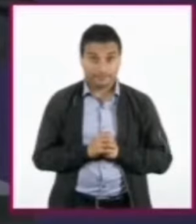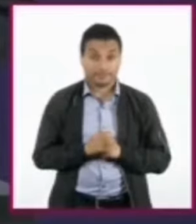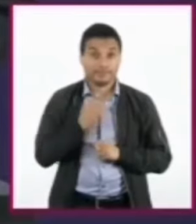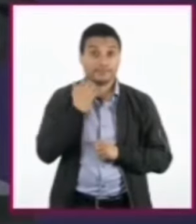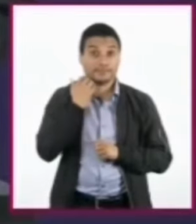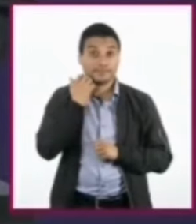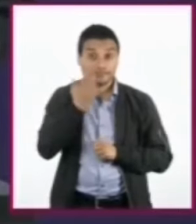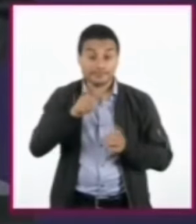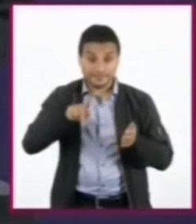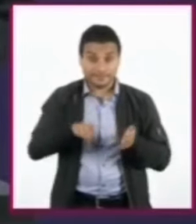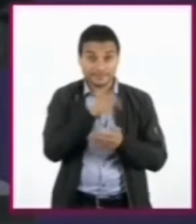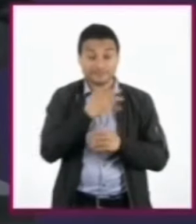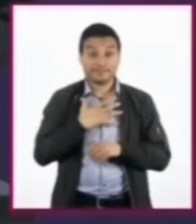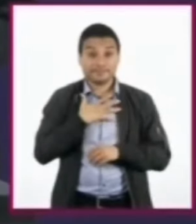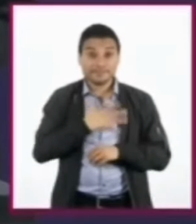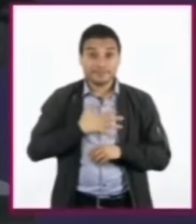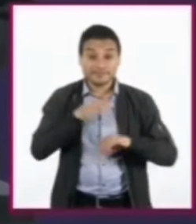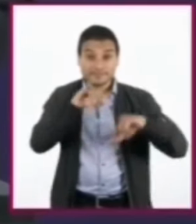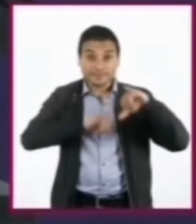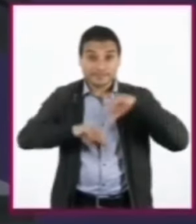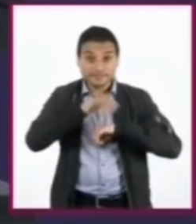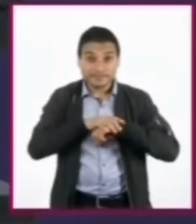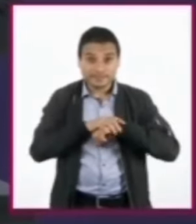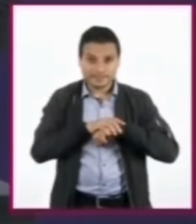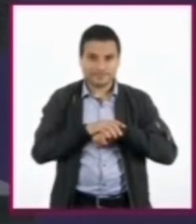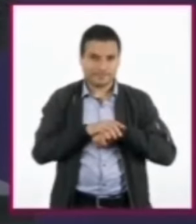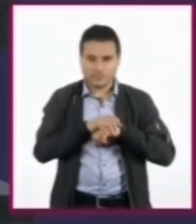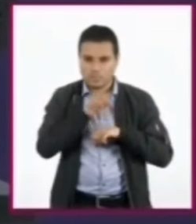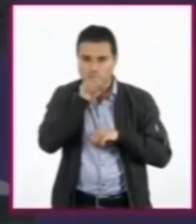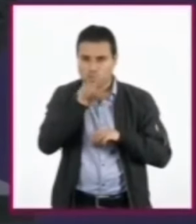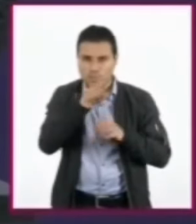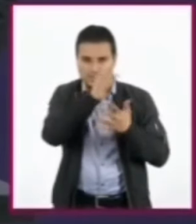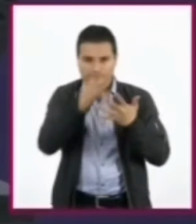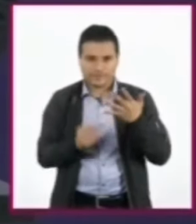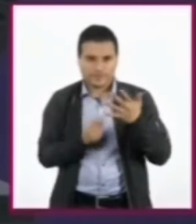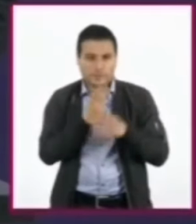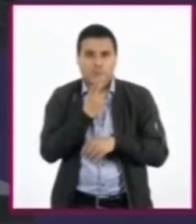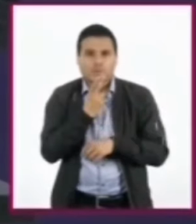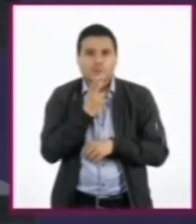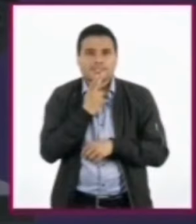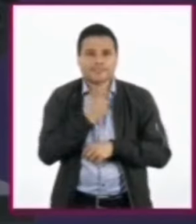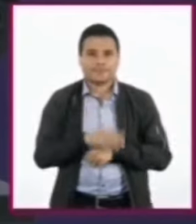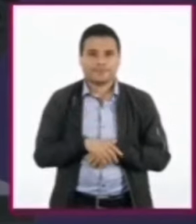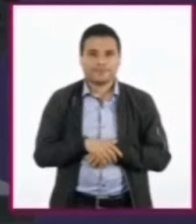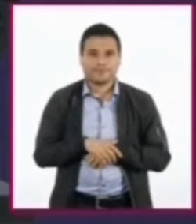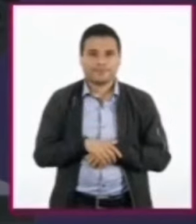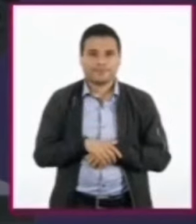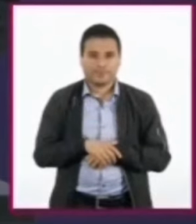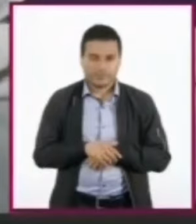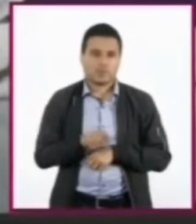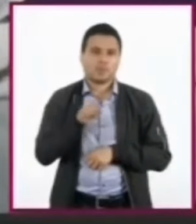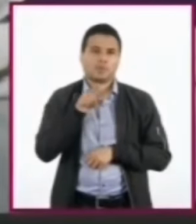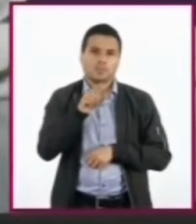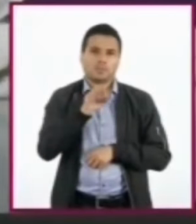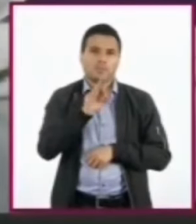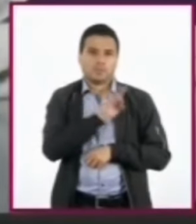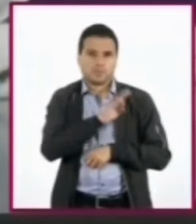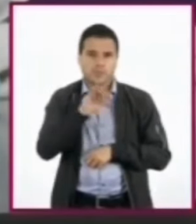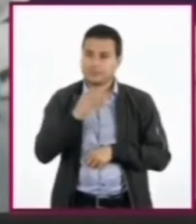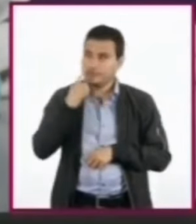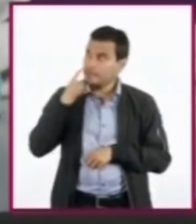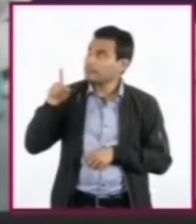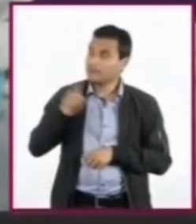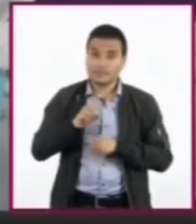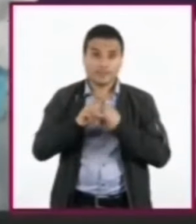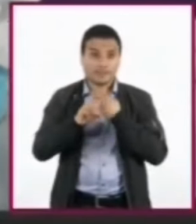actividad experimental, les sugerimos utilizar los mismos materiales que usamos, pero pueden sustituir los matraces